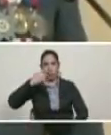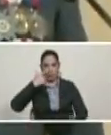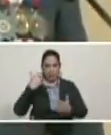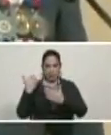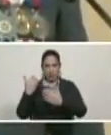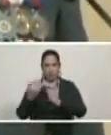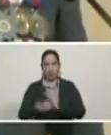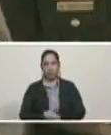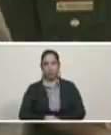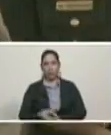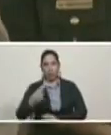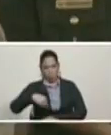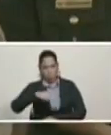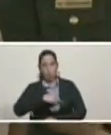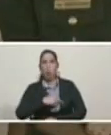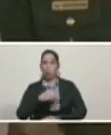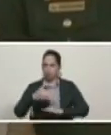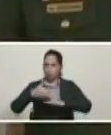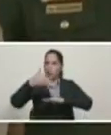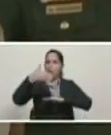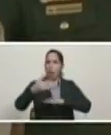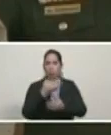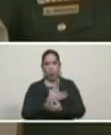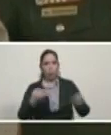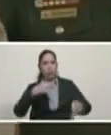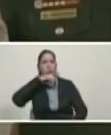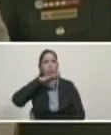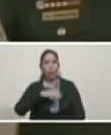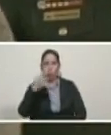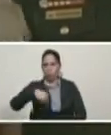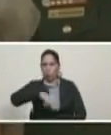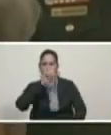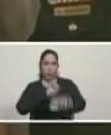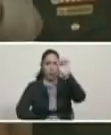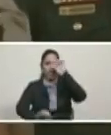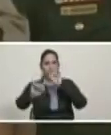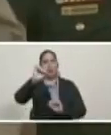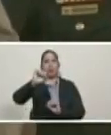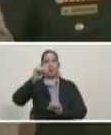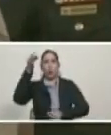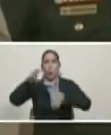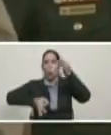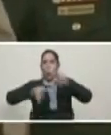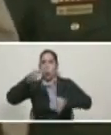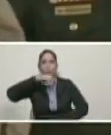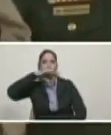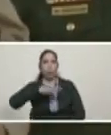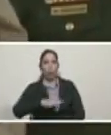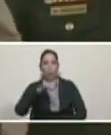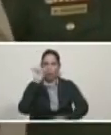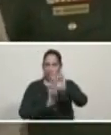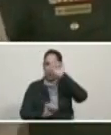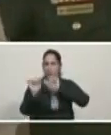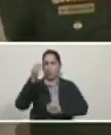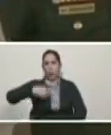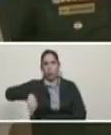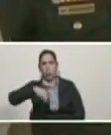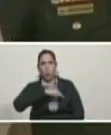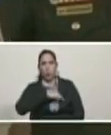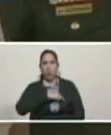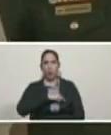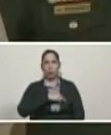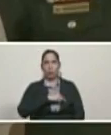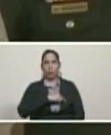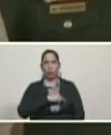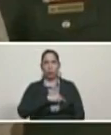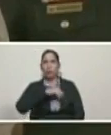que estamos del lado correcto de la historia, defendiendo la causa justa de la historia, defendiendo a Venezuela. Hoy más